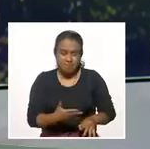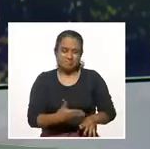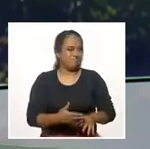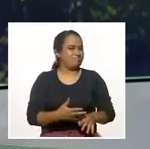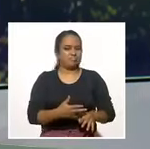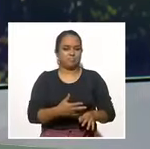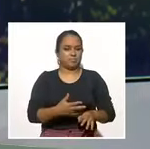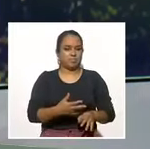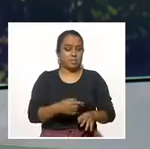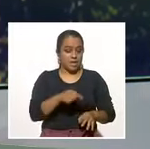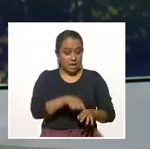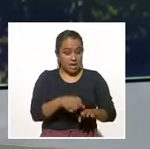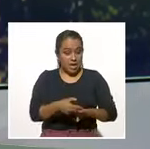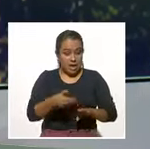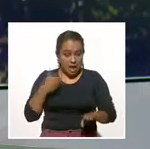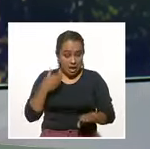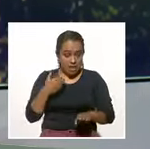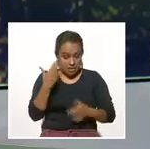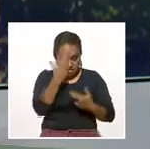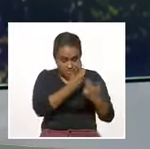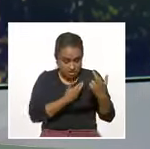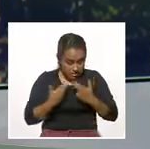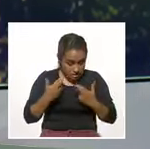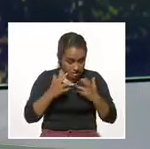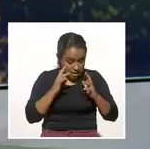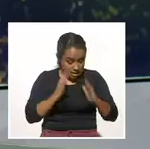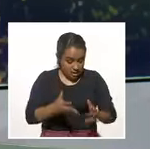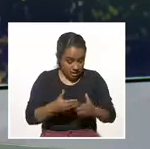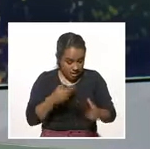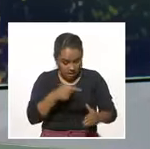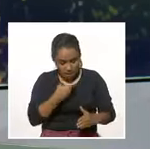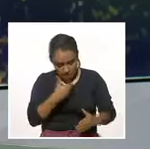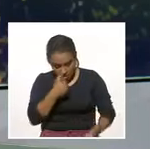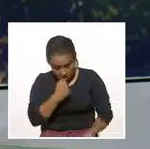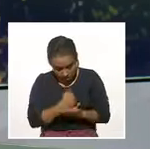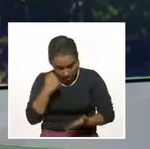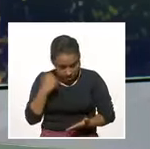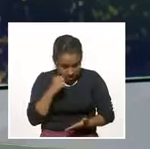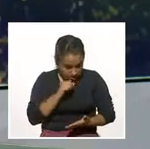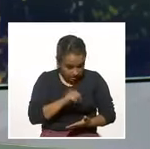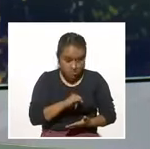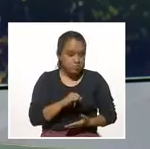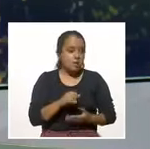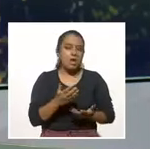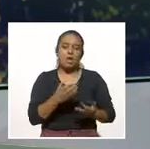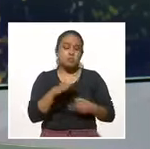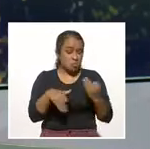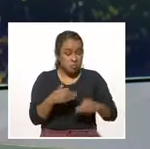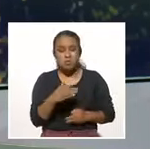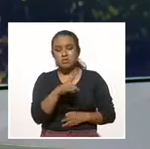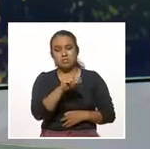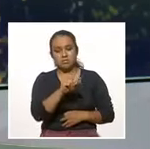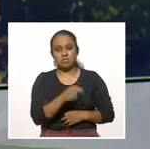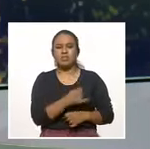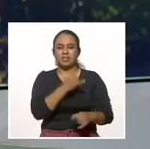ha pasado por un tamiz, digamos, una revisión de que esté avalada técnica o científicamente. Por eso los